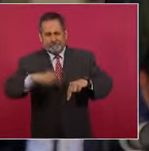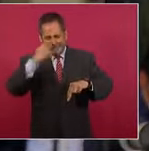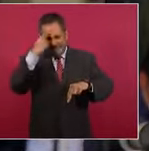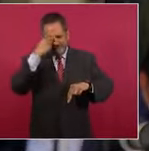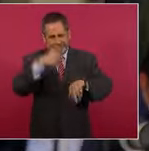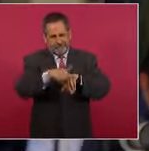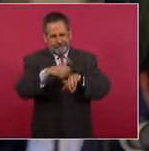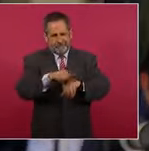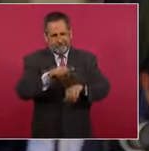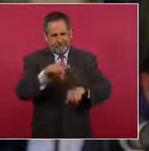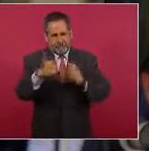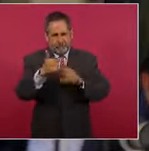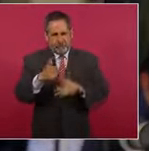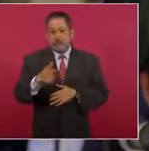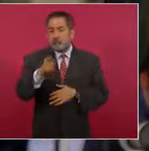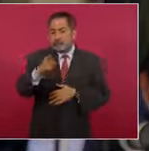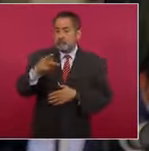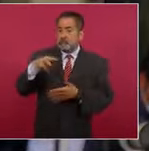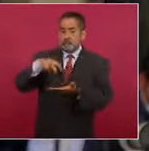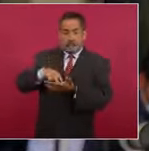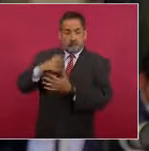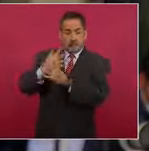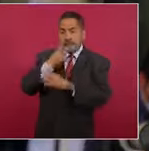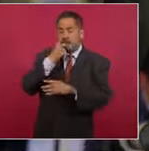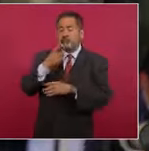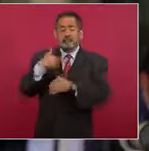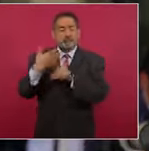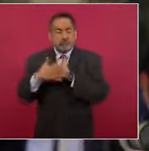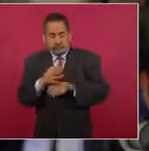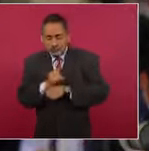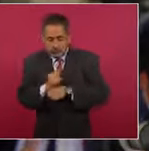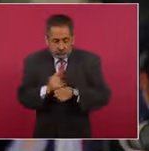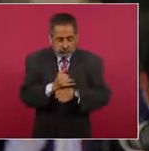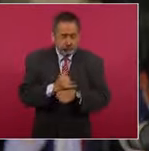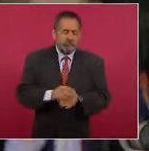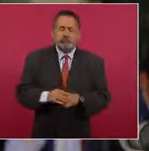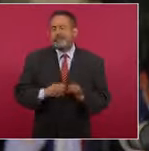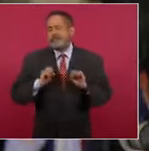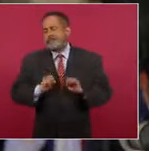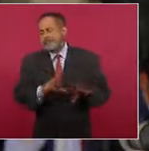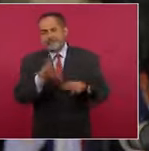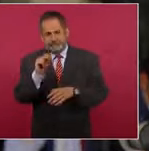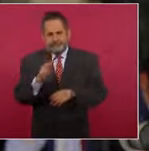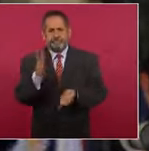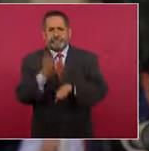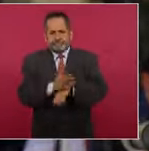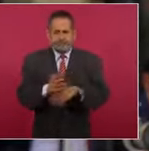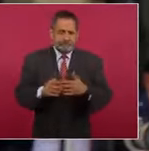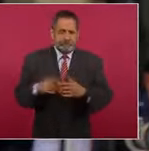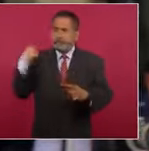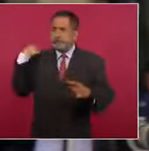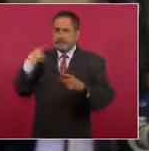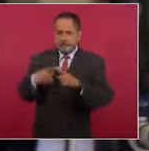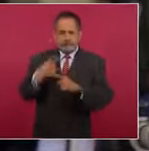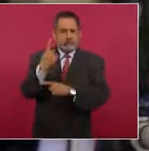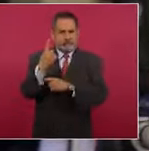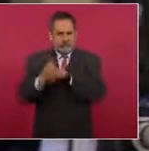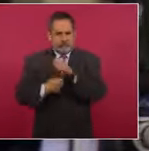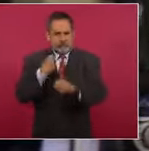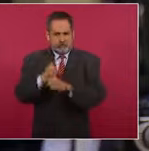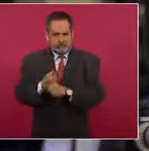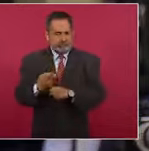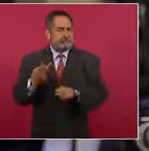comprometió a que se investigaría lo que sucedió, a que no habría impunidad en el caso. A un año de estos lamentables